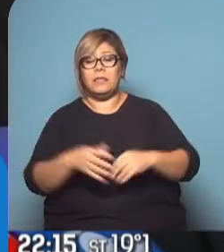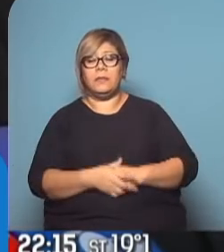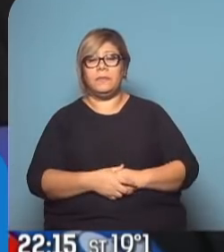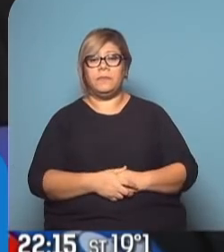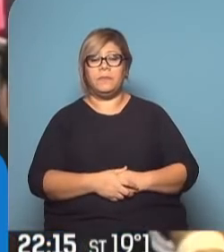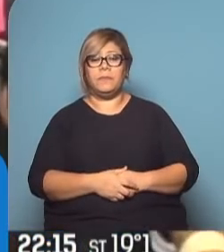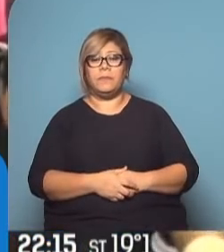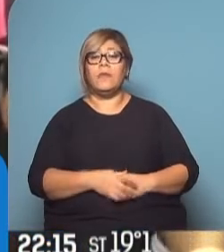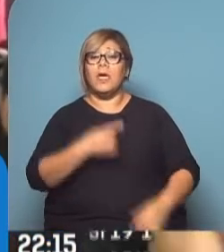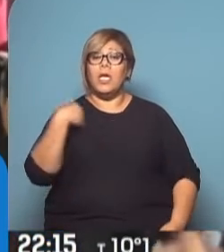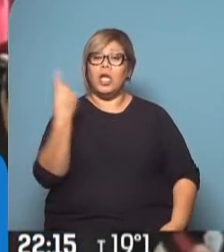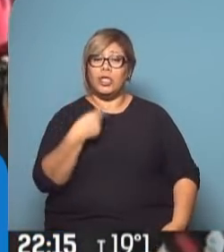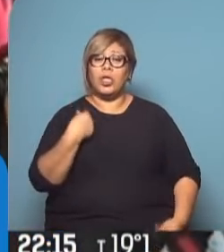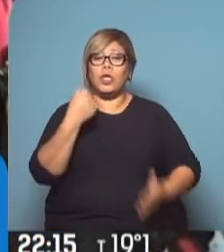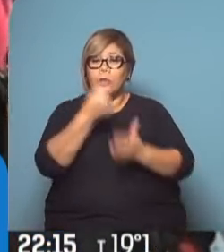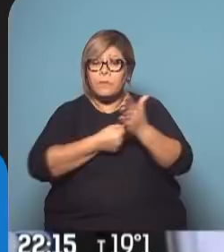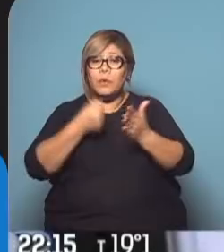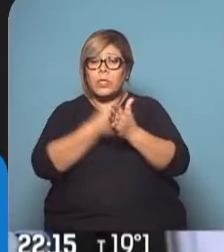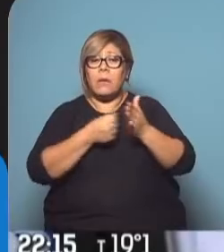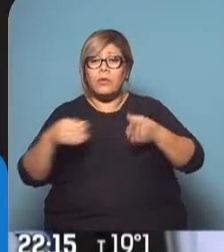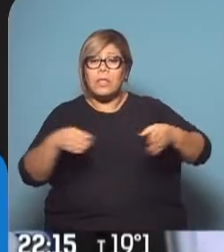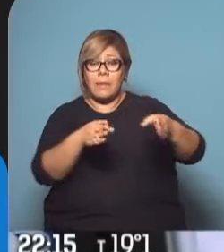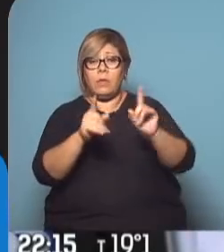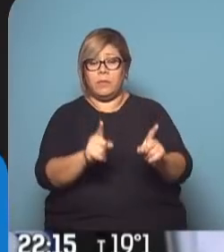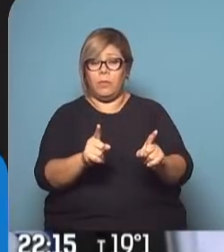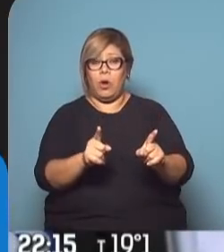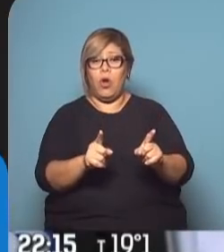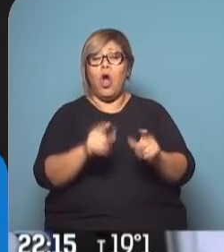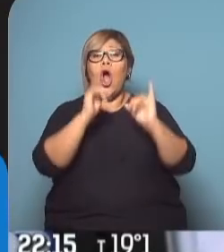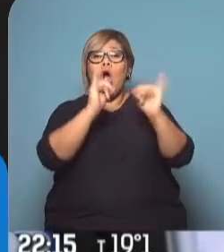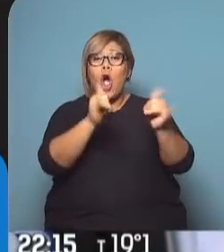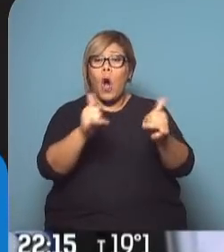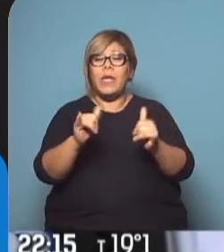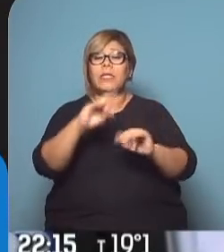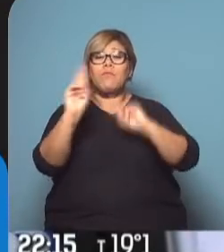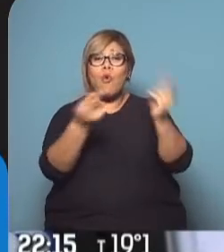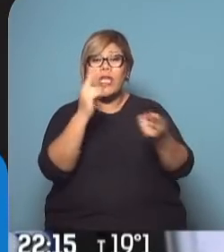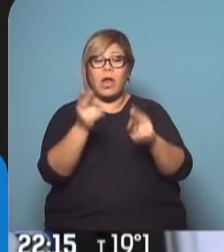Y vamos a insistir por esa vía. Va a haber justicia para esos jóvenes que han sido asesinados brutalmente.